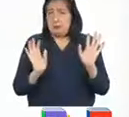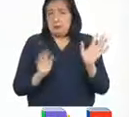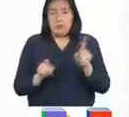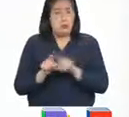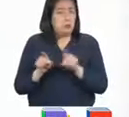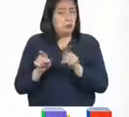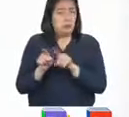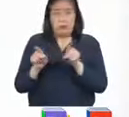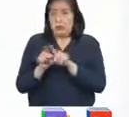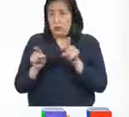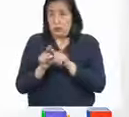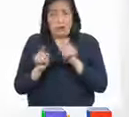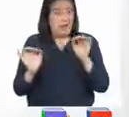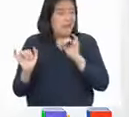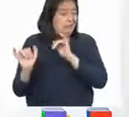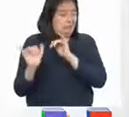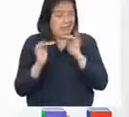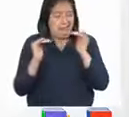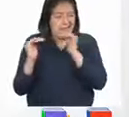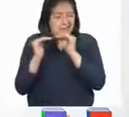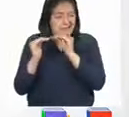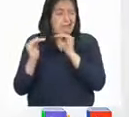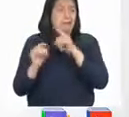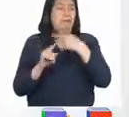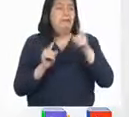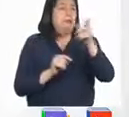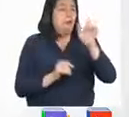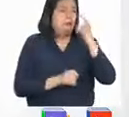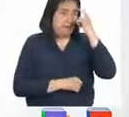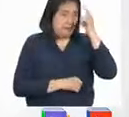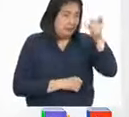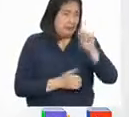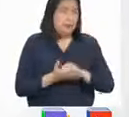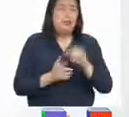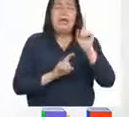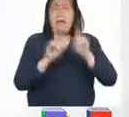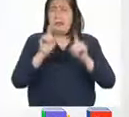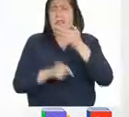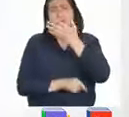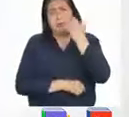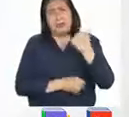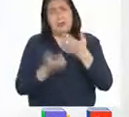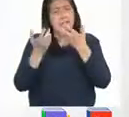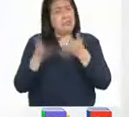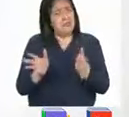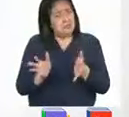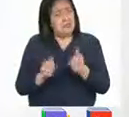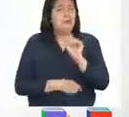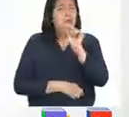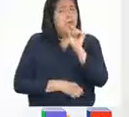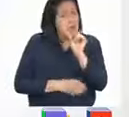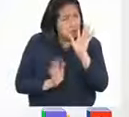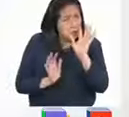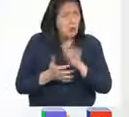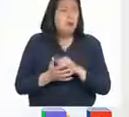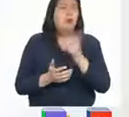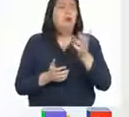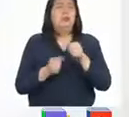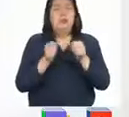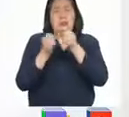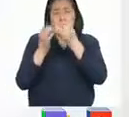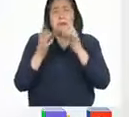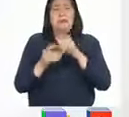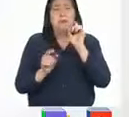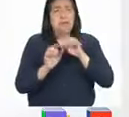el mismo grado de precisión, pero debes considerar que a veces es mejor perder un poco de precisión con el